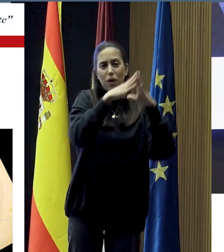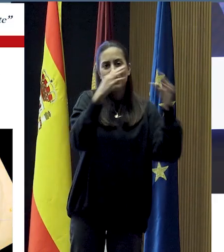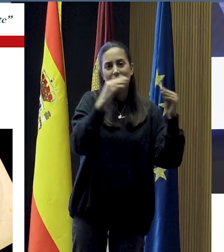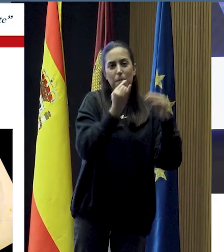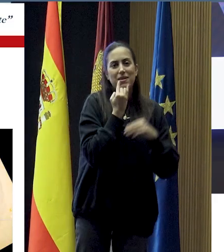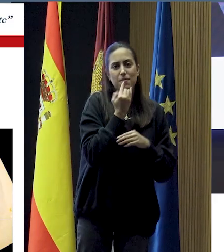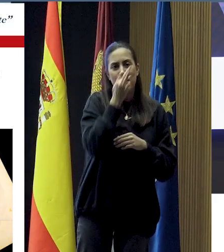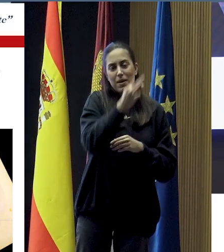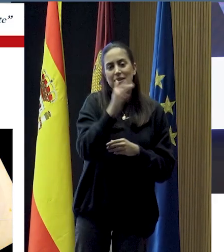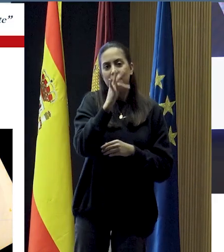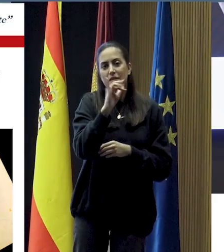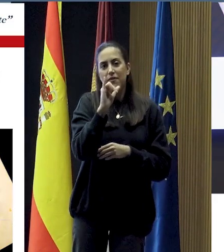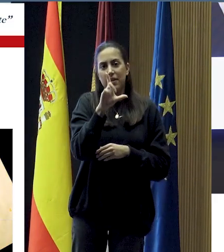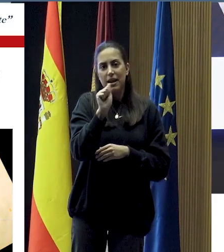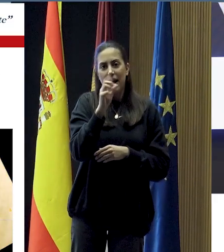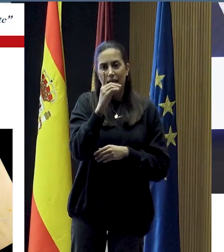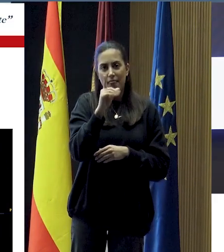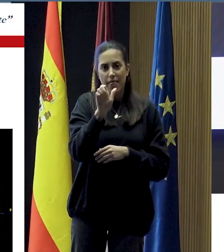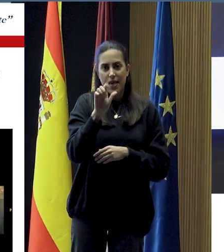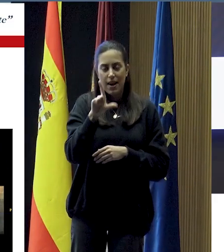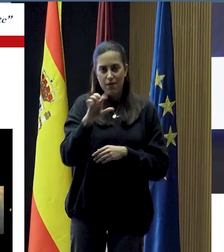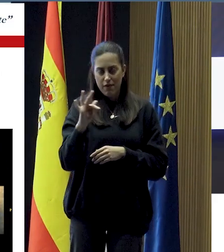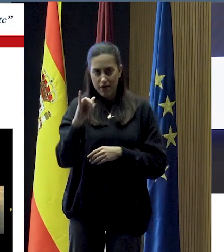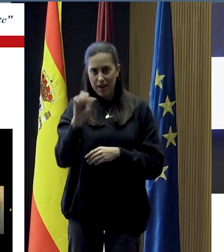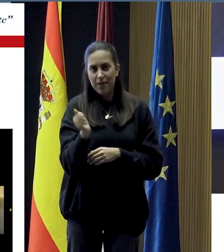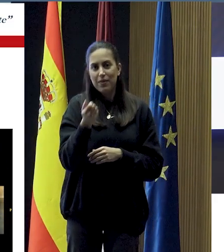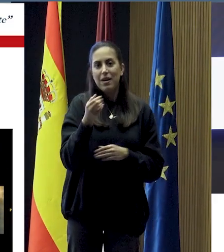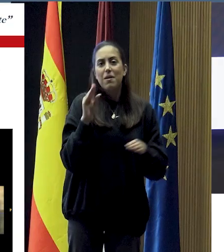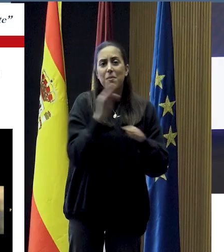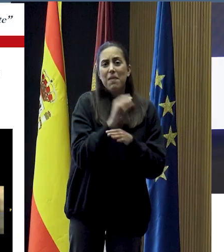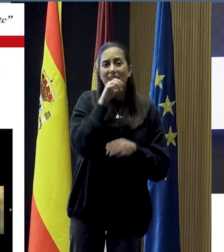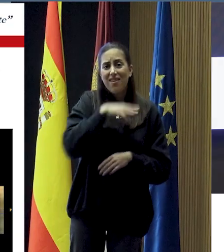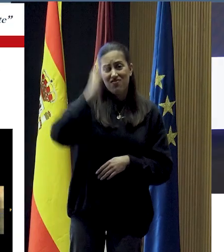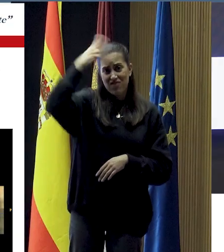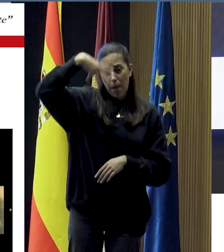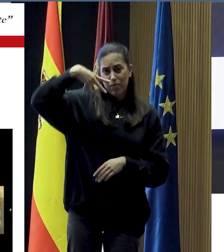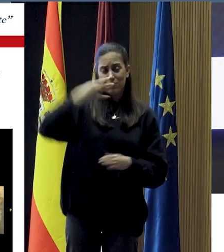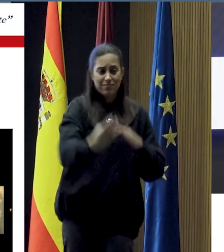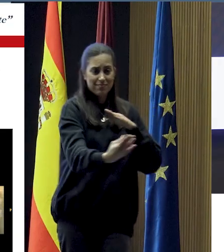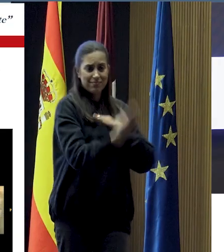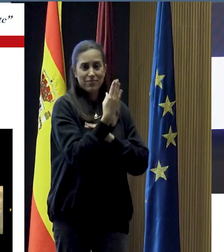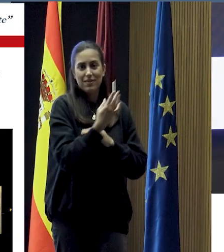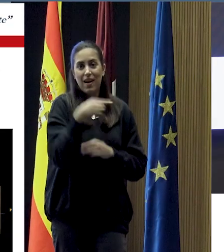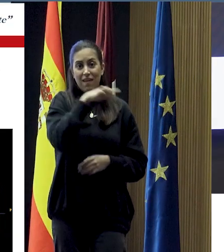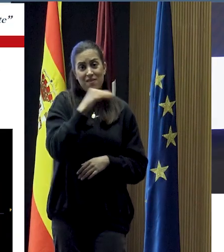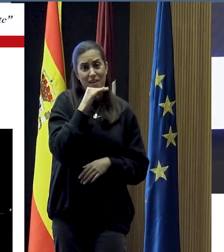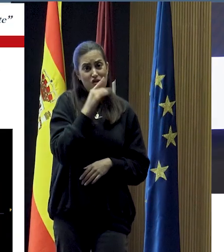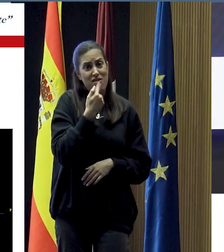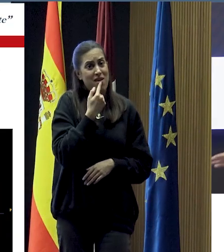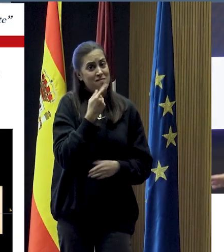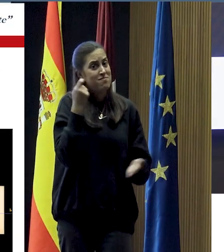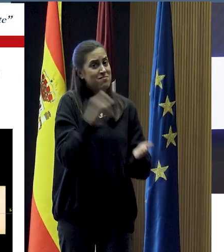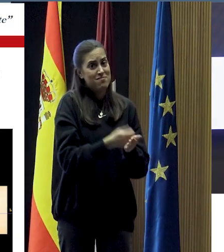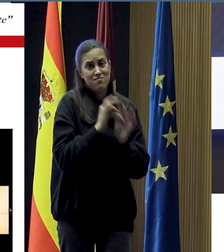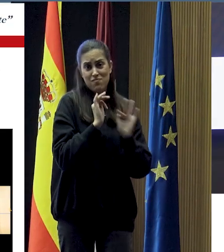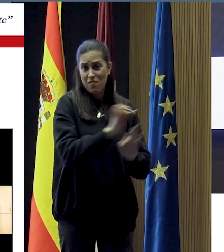la investigación que estamos haciendo hoy en día en el laboratorio la paga Donald Trump. Y se está enfadando y dice que no nos va a pagar más. O